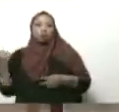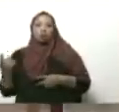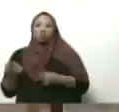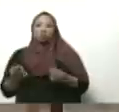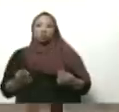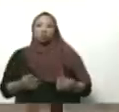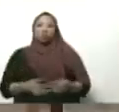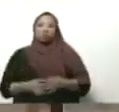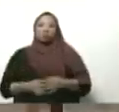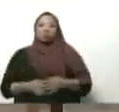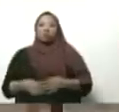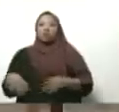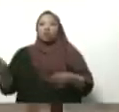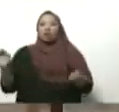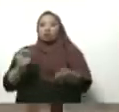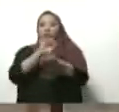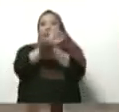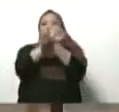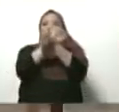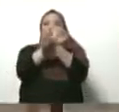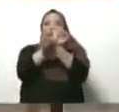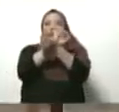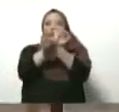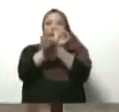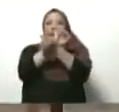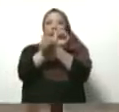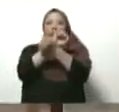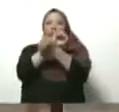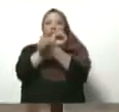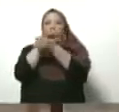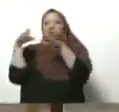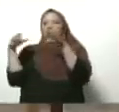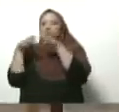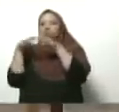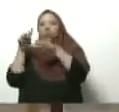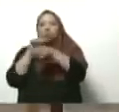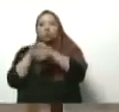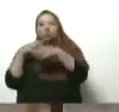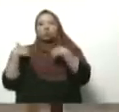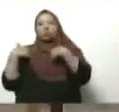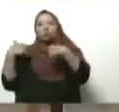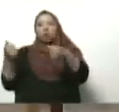a una cárcel a un sanatorio